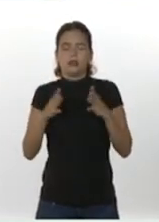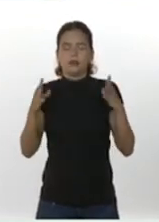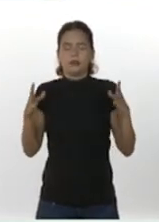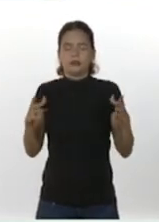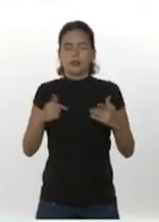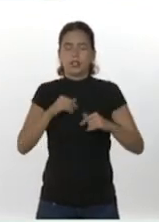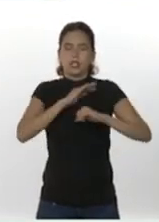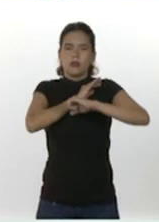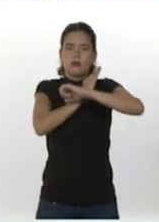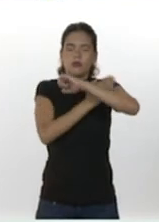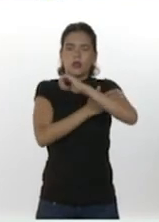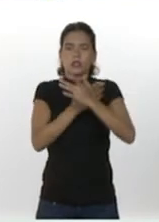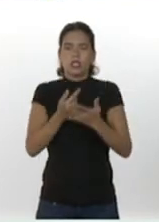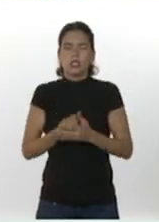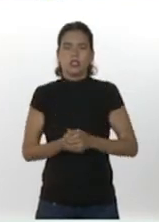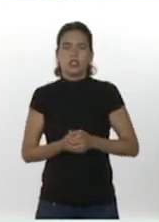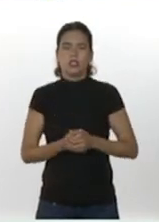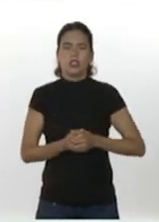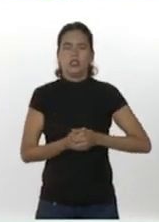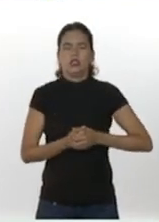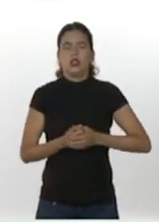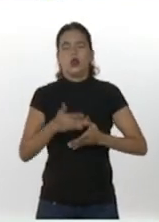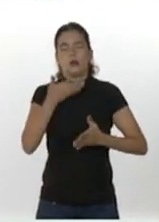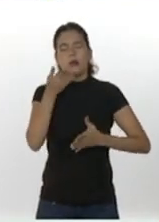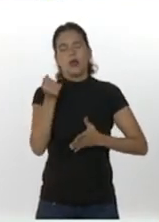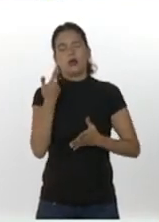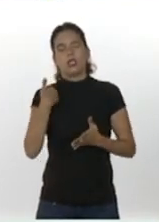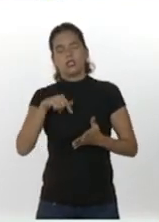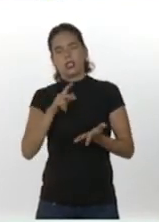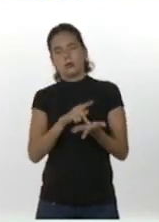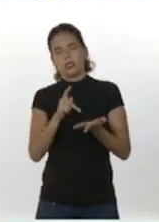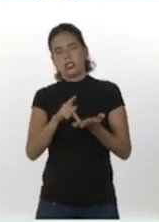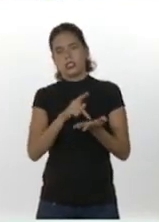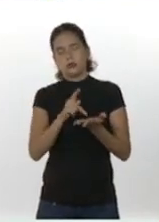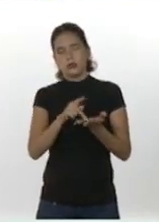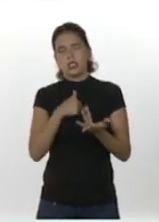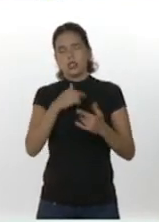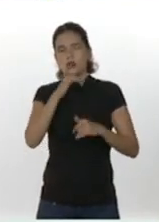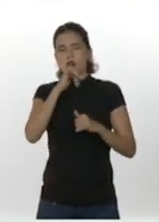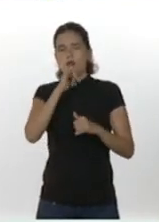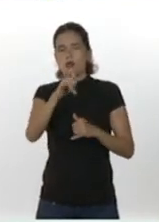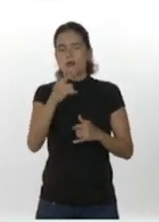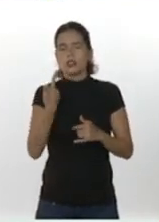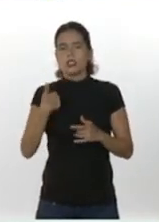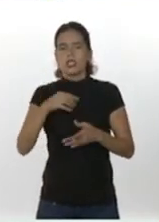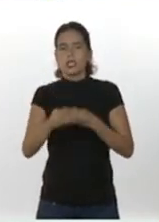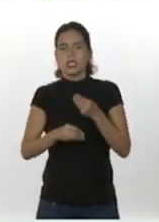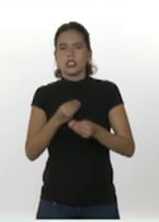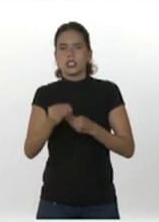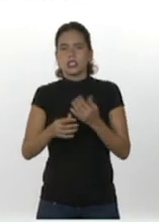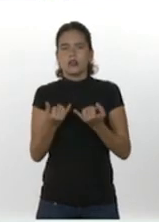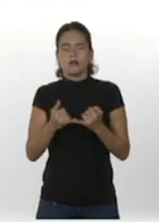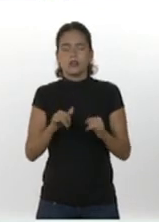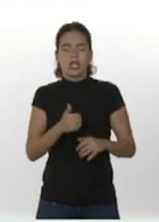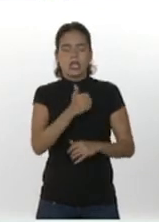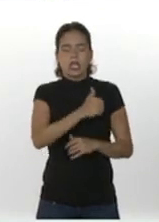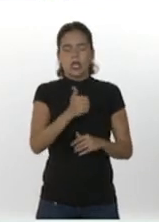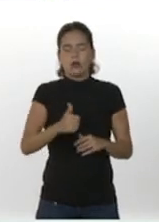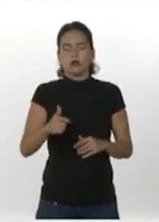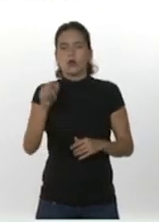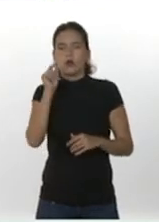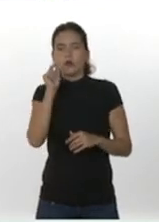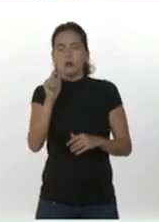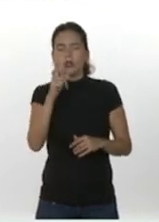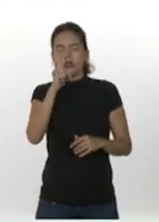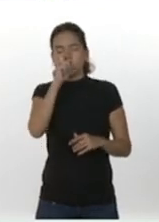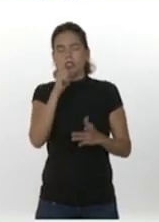las potencialidades y las habilidades. Estos informes deben realizarse al final de cada uno de los momentos, de cada uno